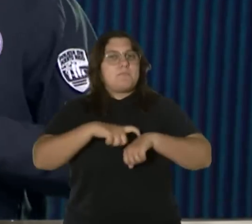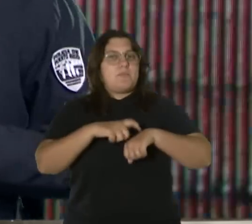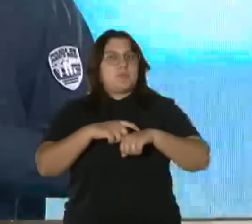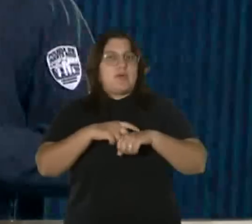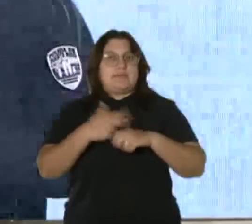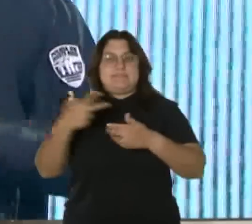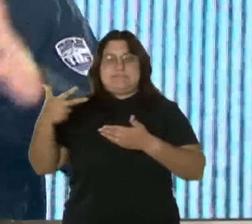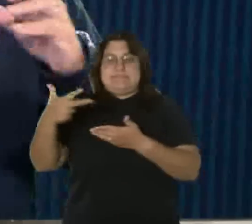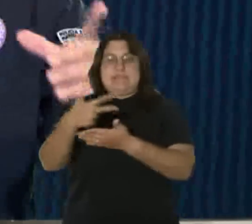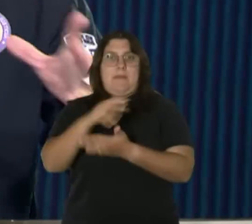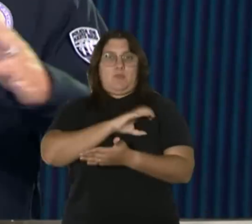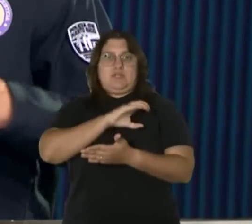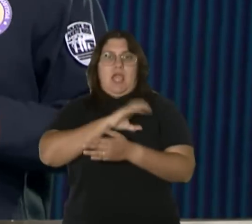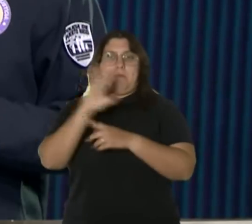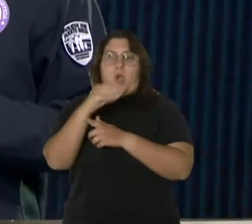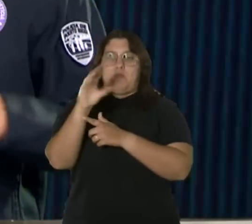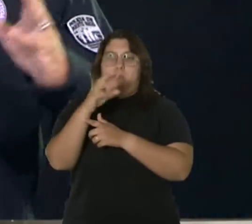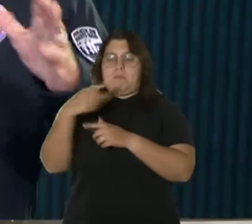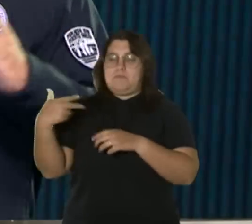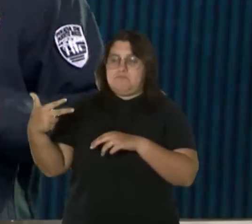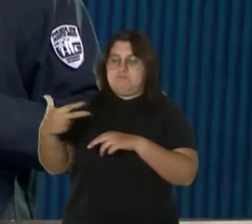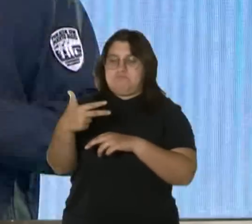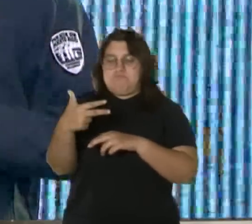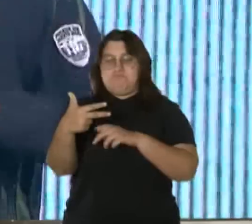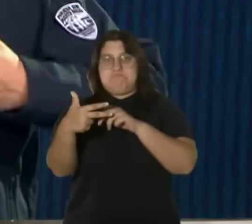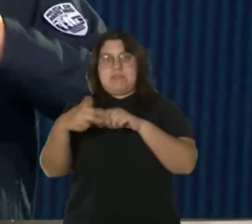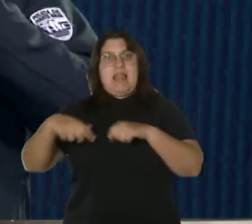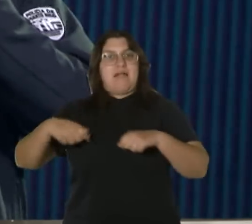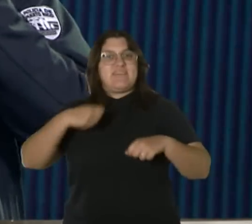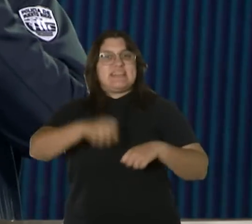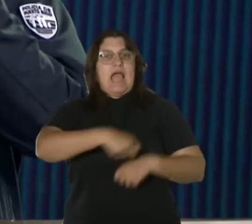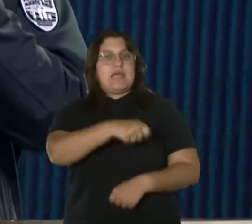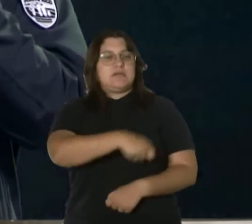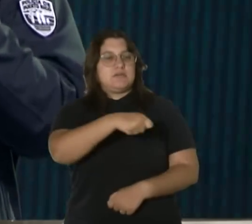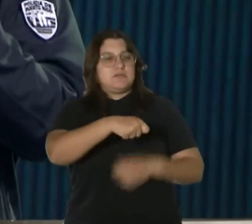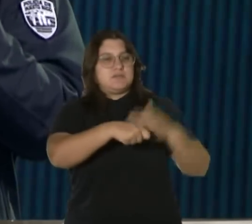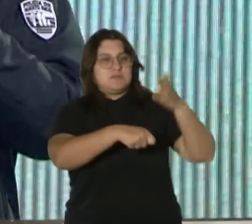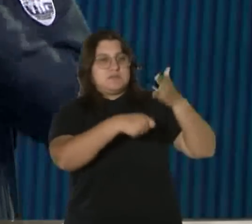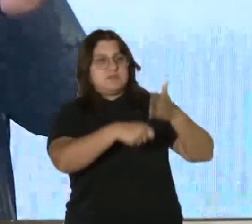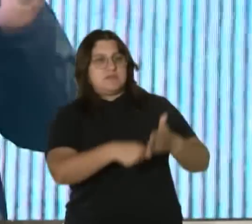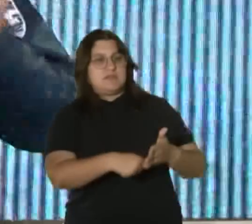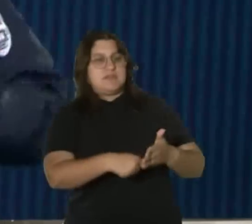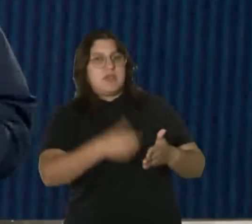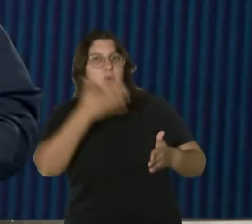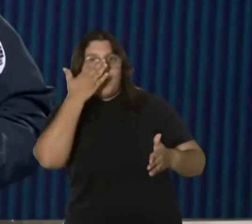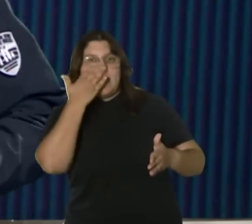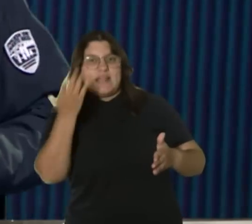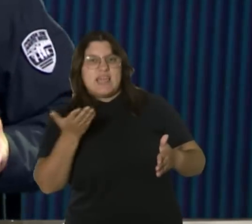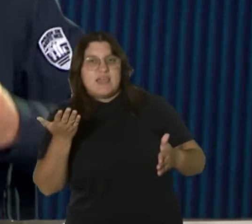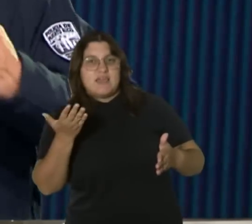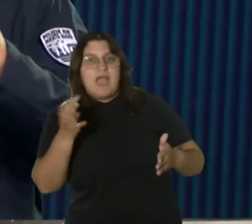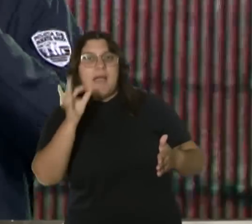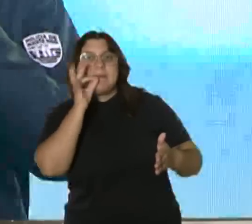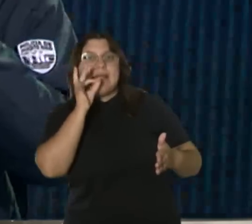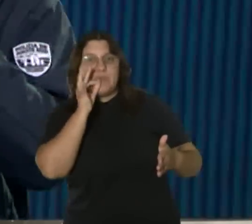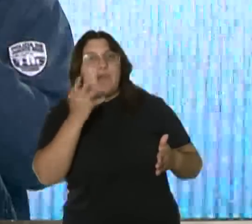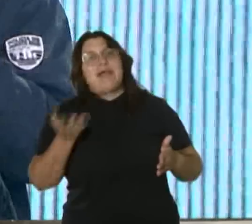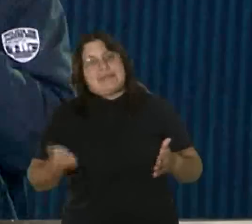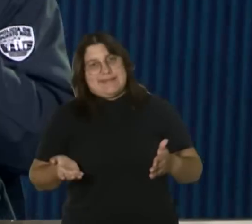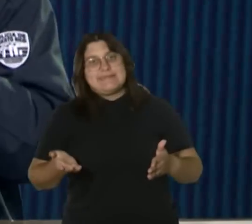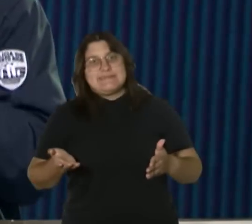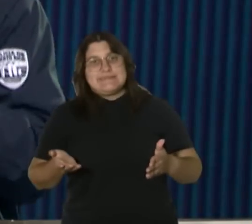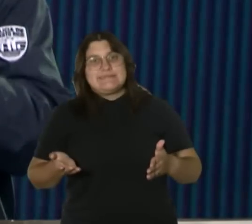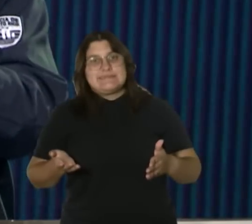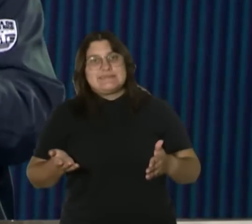se detiene este ciudadano baja el cristal y lo que sale es un olor a qué Generalmente a marihuana pues por